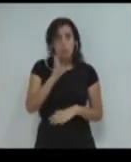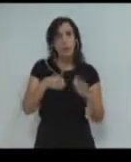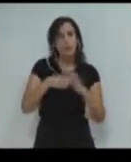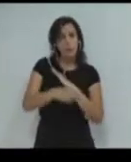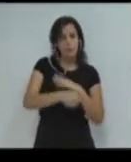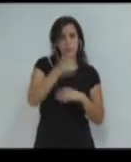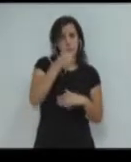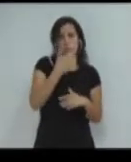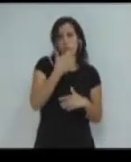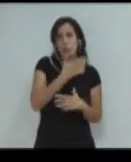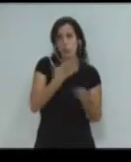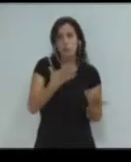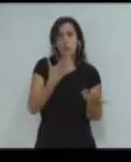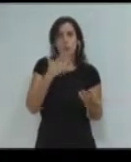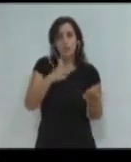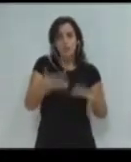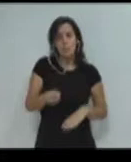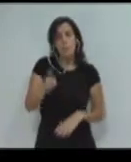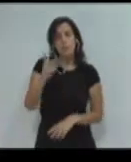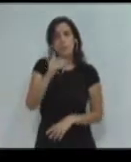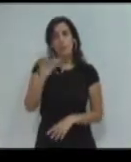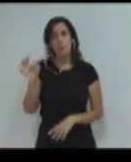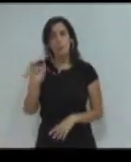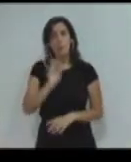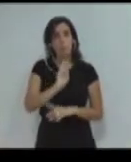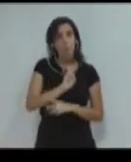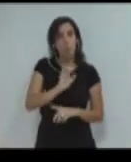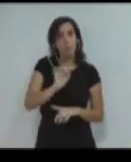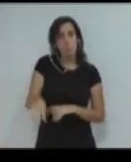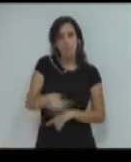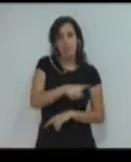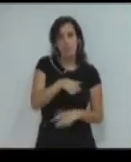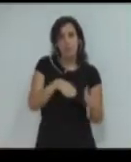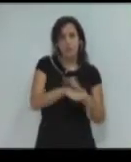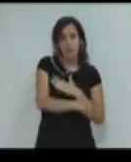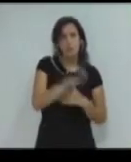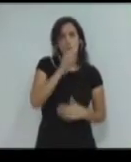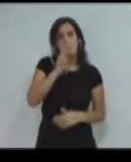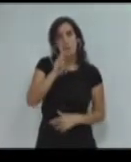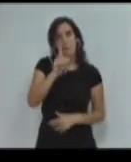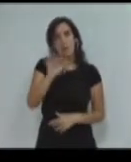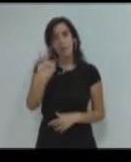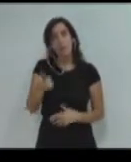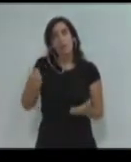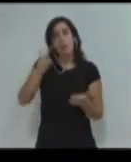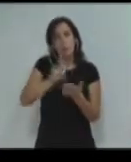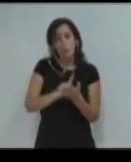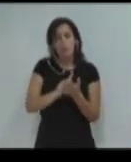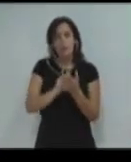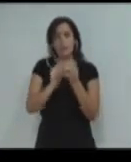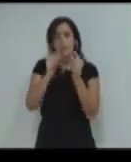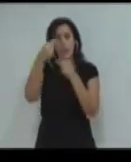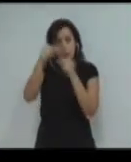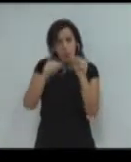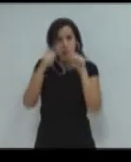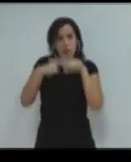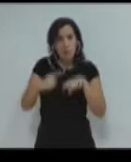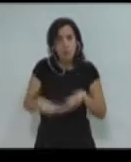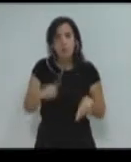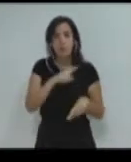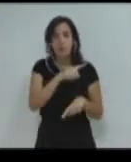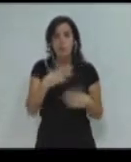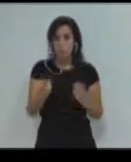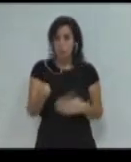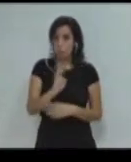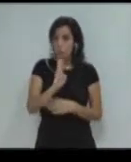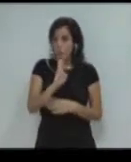mejor que pasándolo a PDF, porque al hacerlo al PDF hay que otra vez retocar el... O sea, mejor es dejar el Word